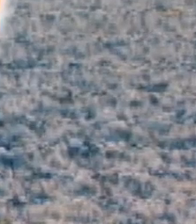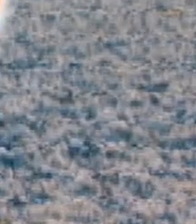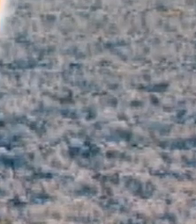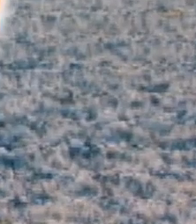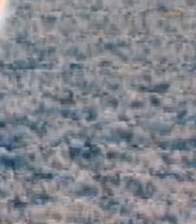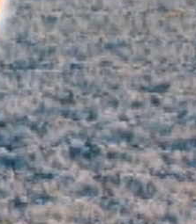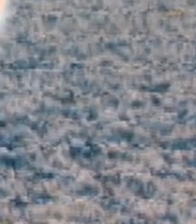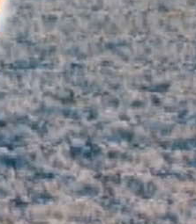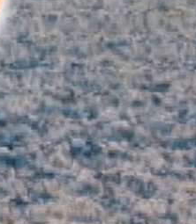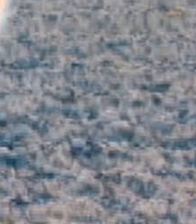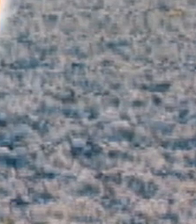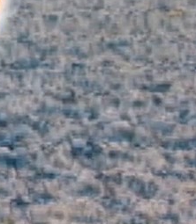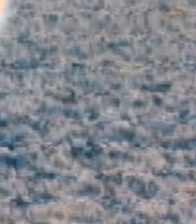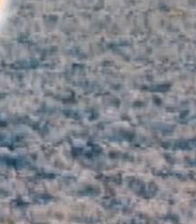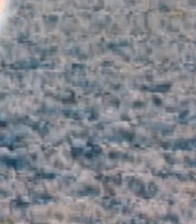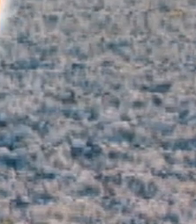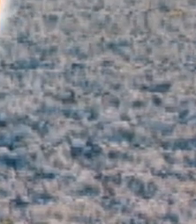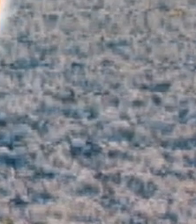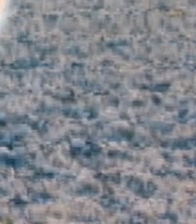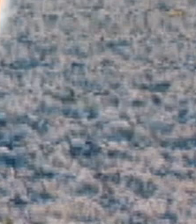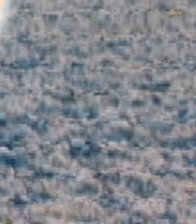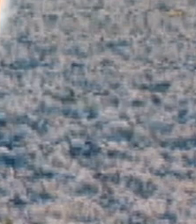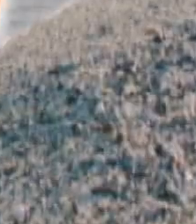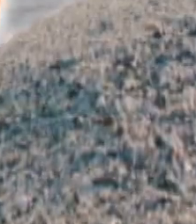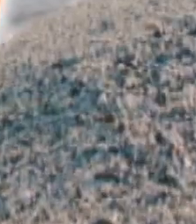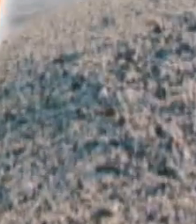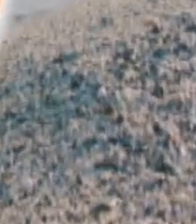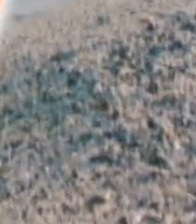¡Oh! Mampuku, barriga llena.